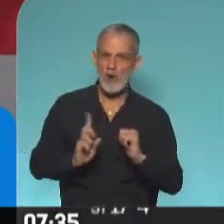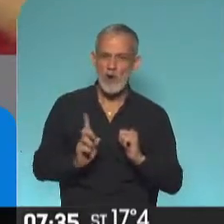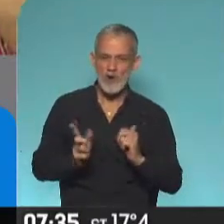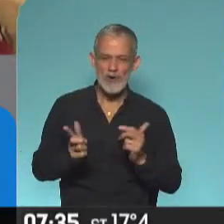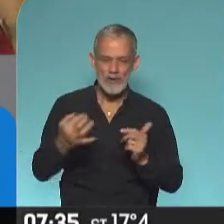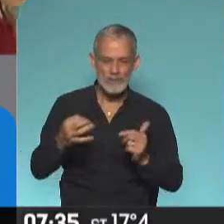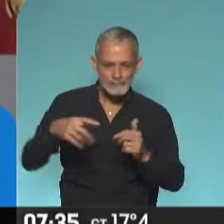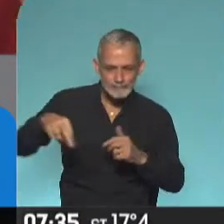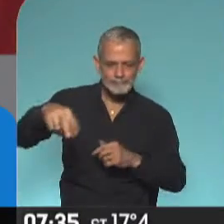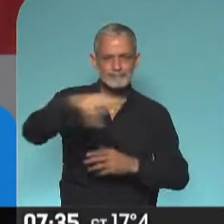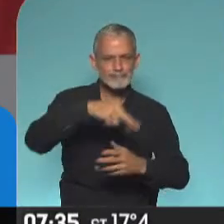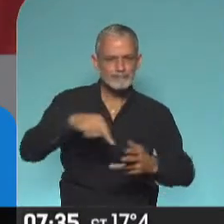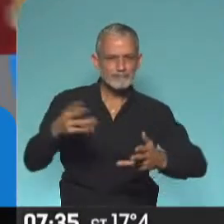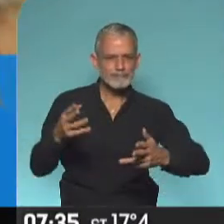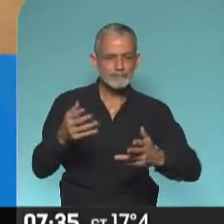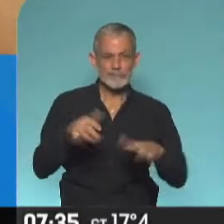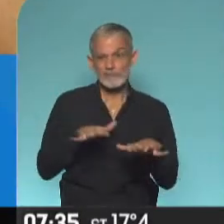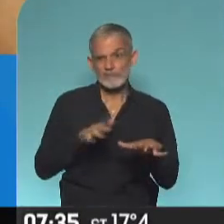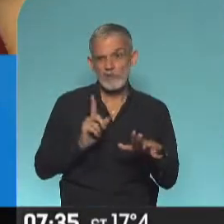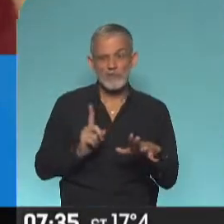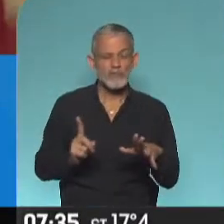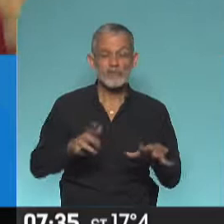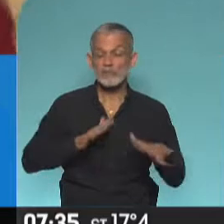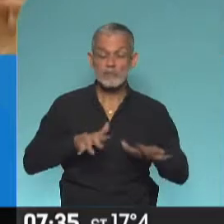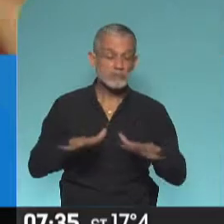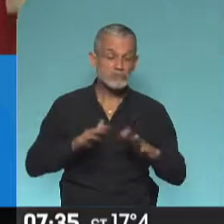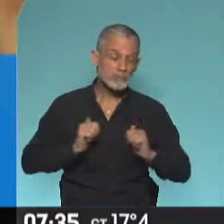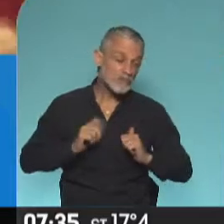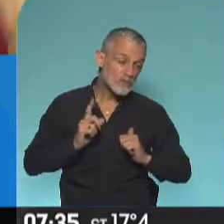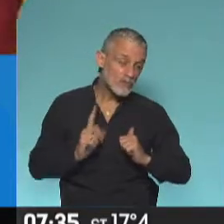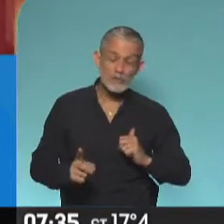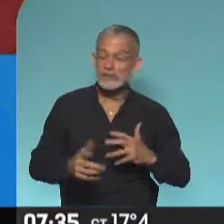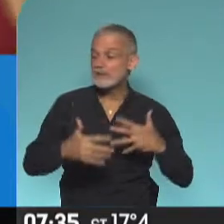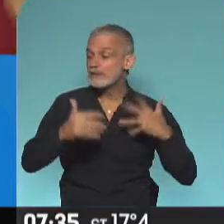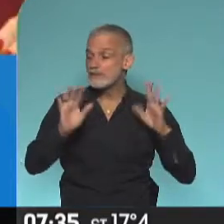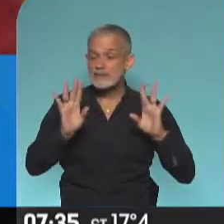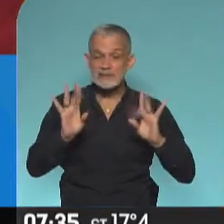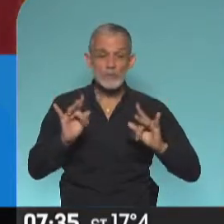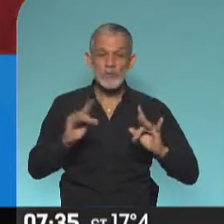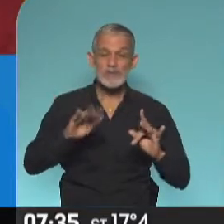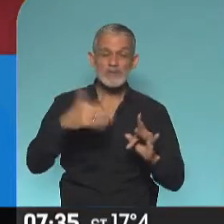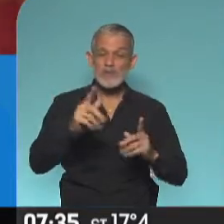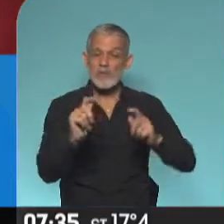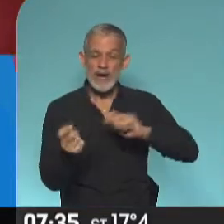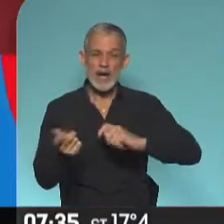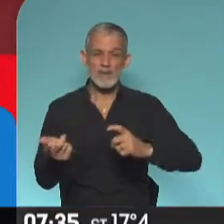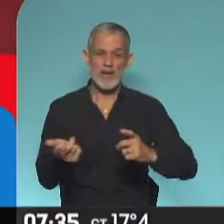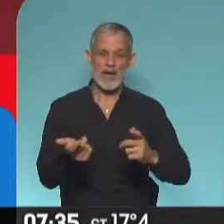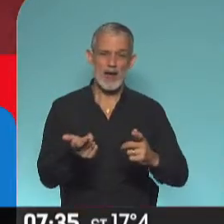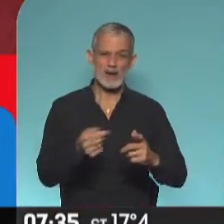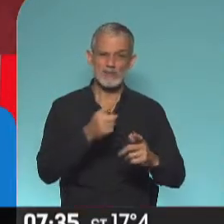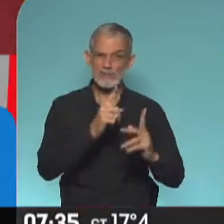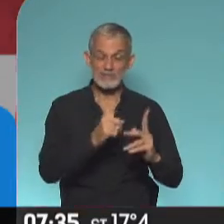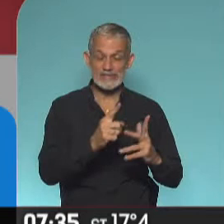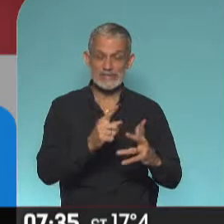evitar la inmovilidad es algo que realmente es muy complicado de salir de eso.